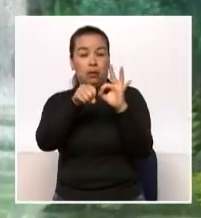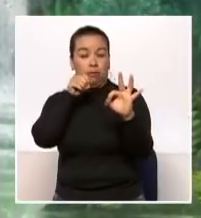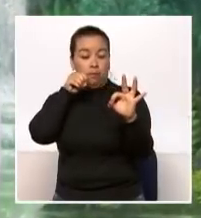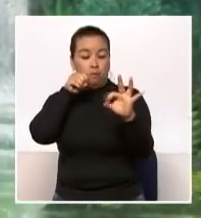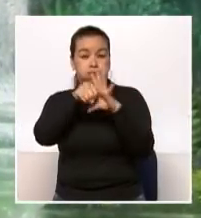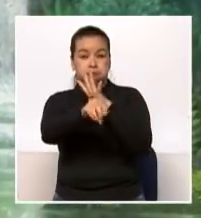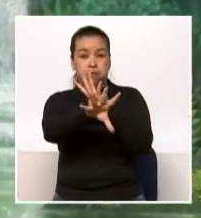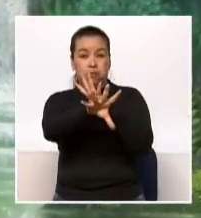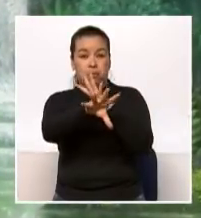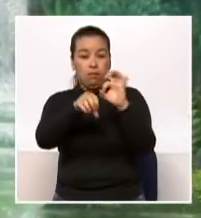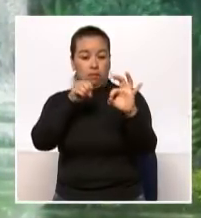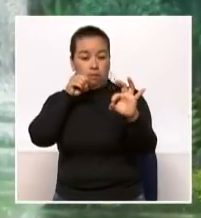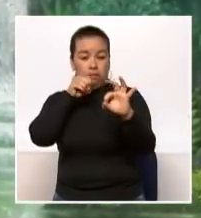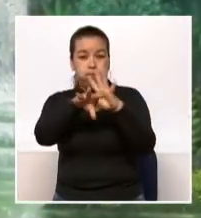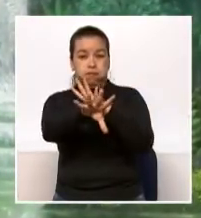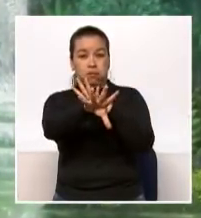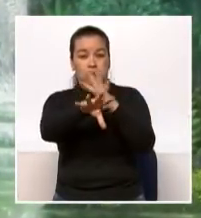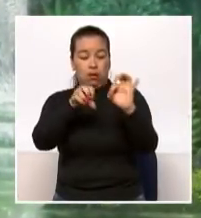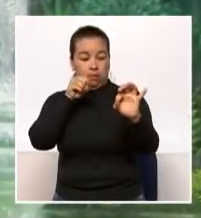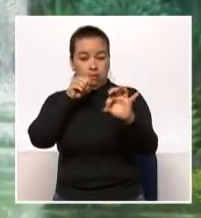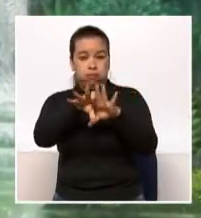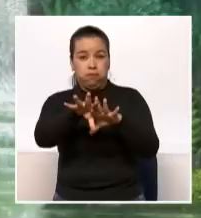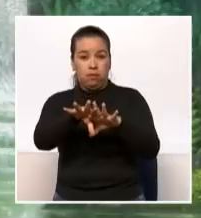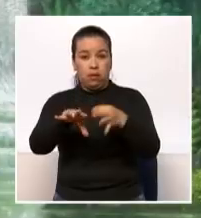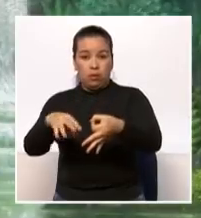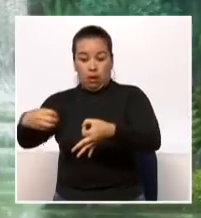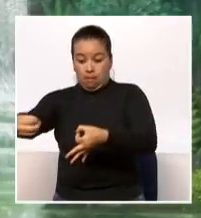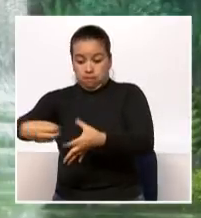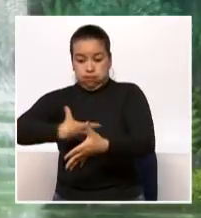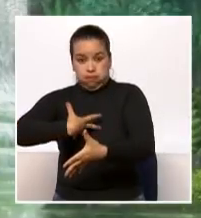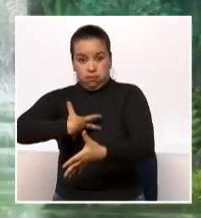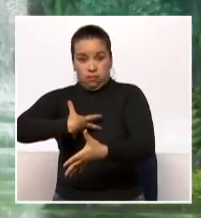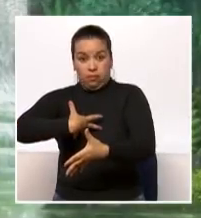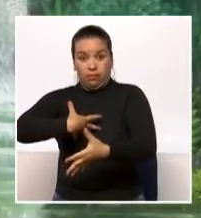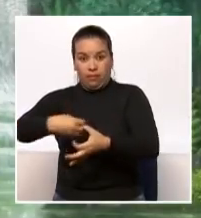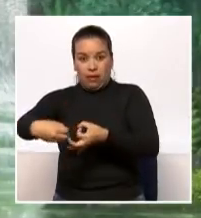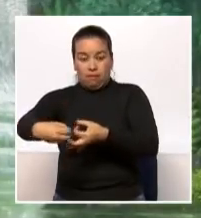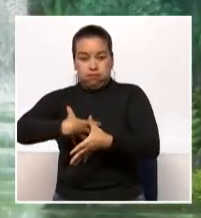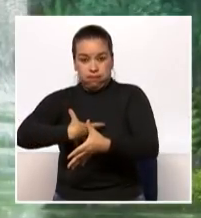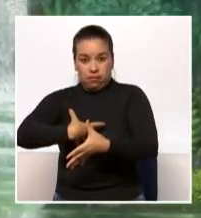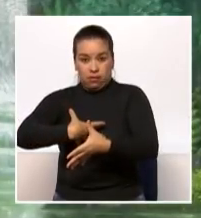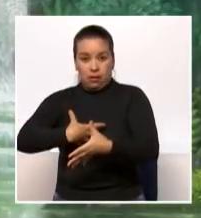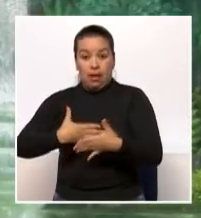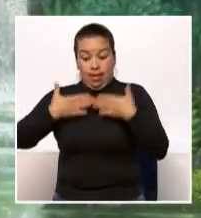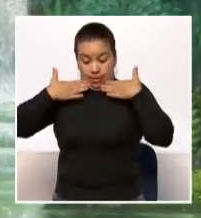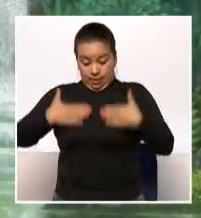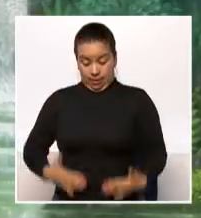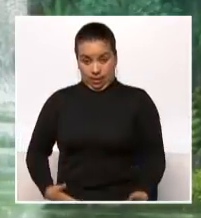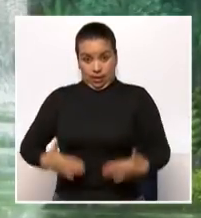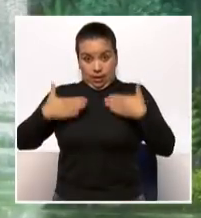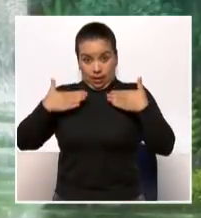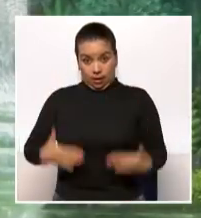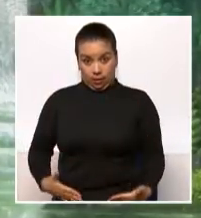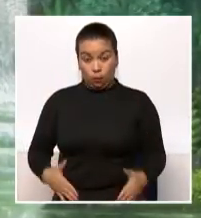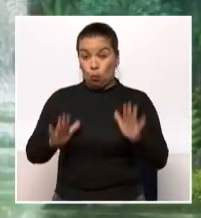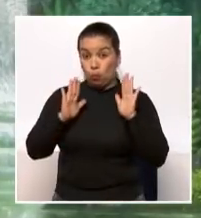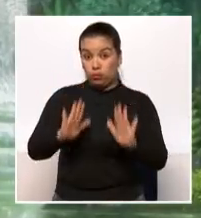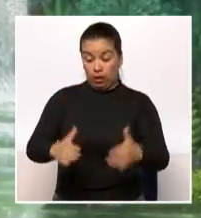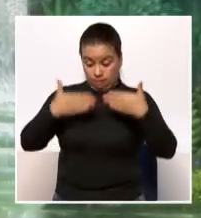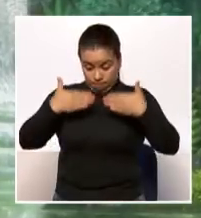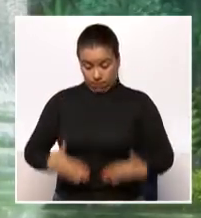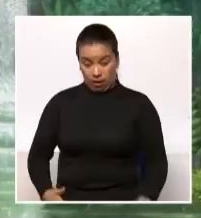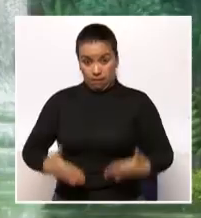Al emitir ese rayo lo atraviesa a usted, y detrás de usted o delante de usted, donde esté puesta la placa,